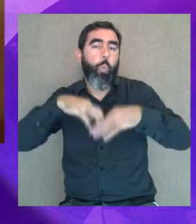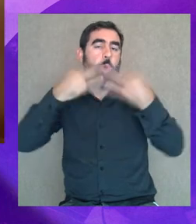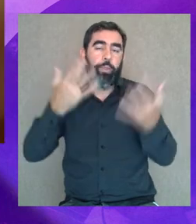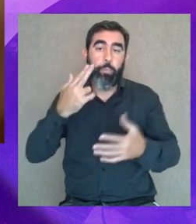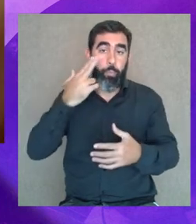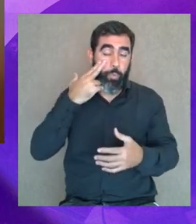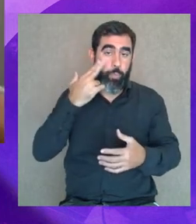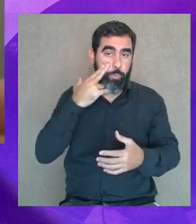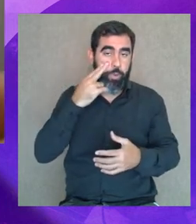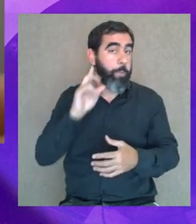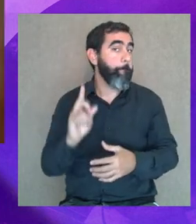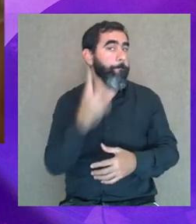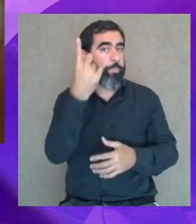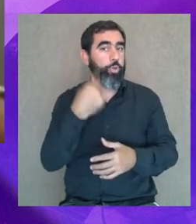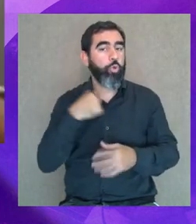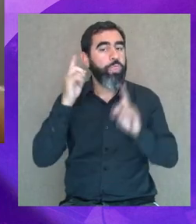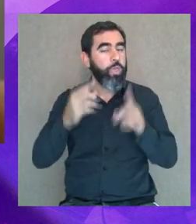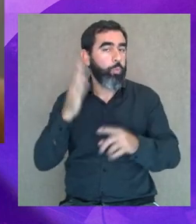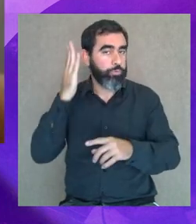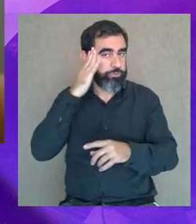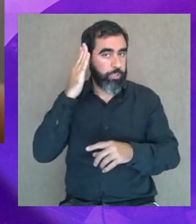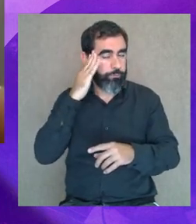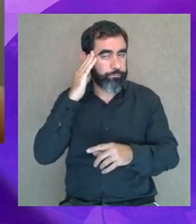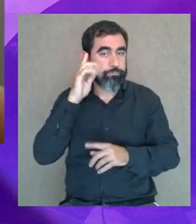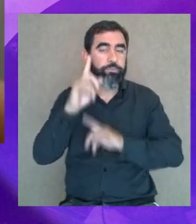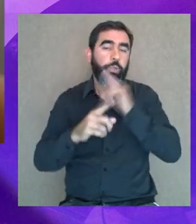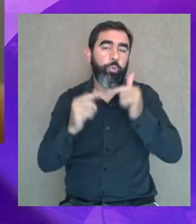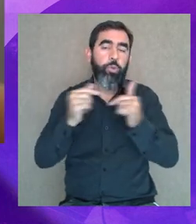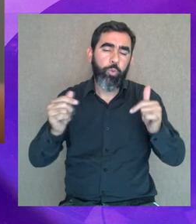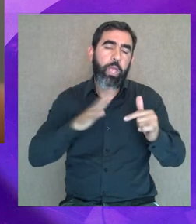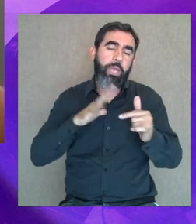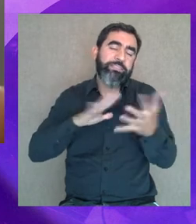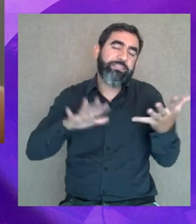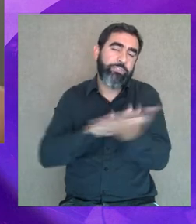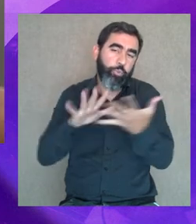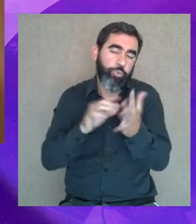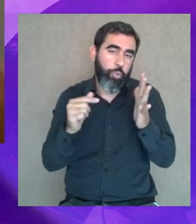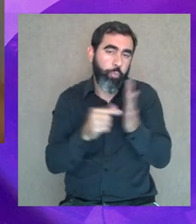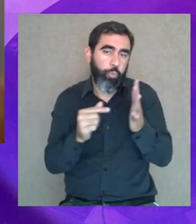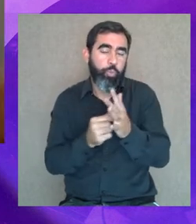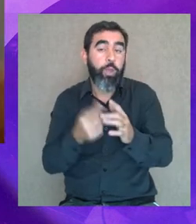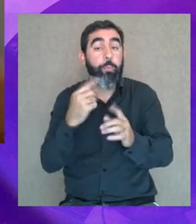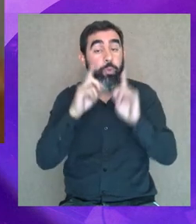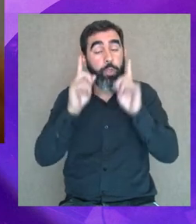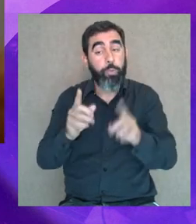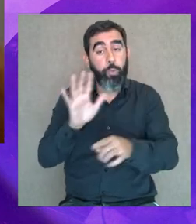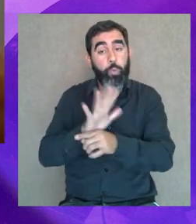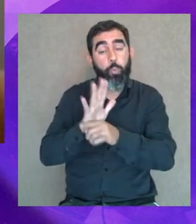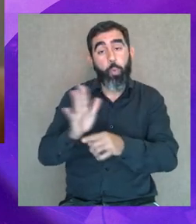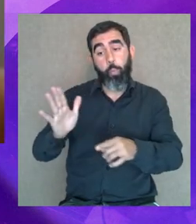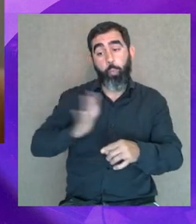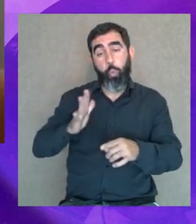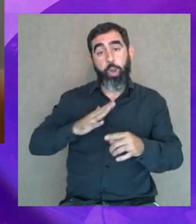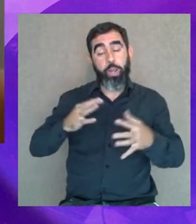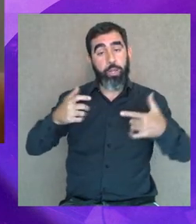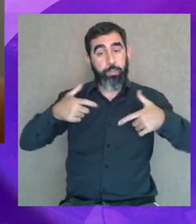lo que sea la primera que empezar soy yo no alguna cosa ha sucedido pero como se ve incluso el cuerpo de la mujer en